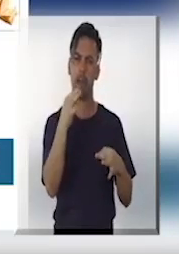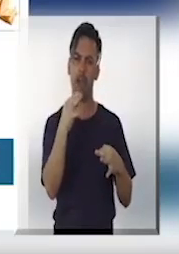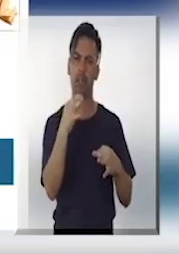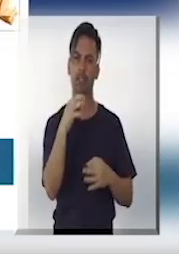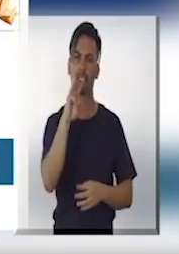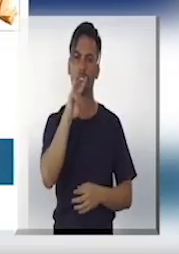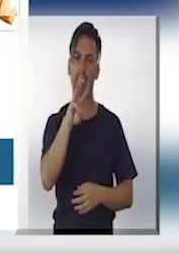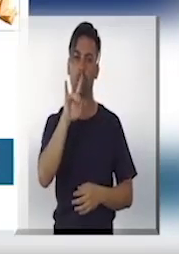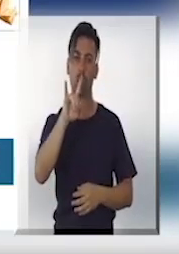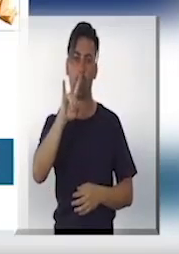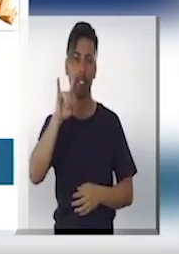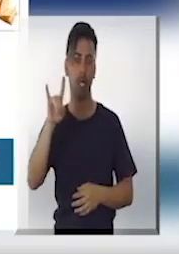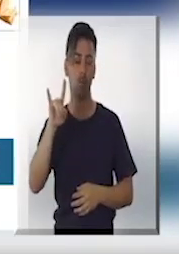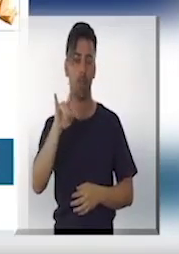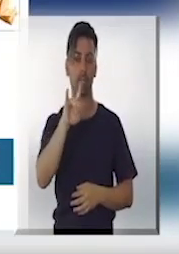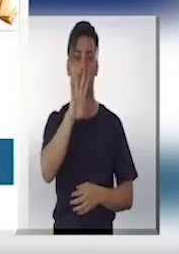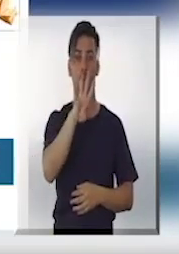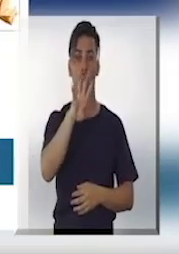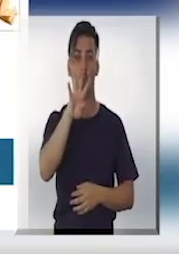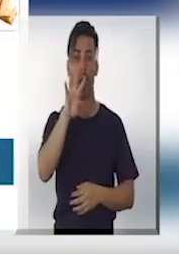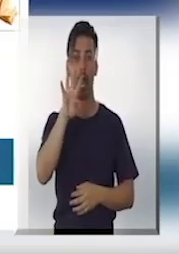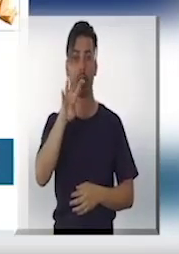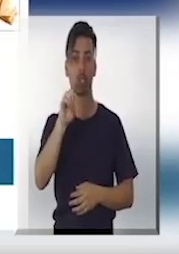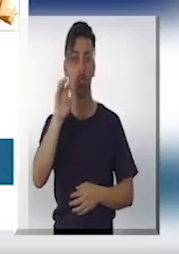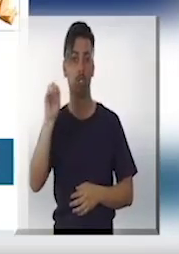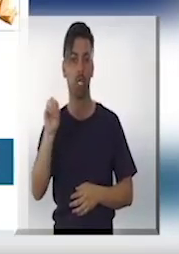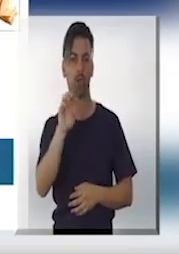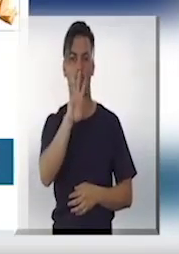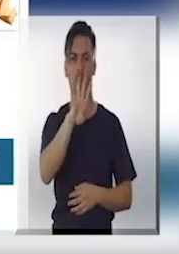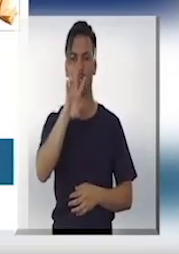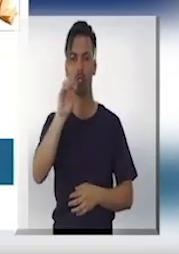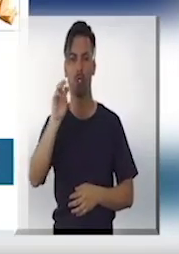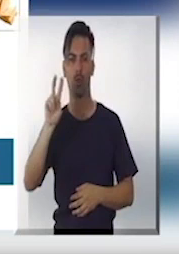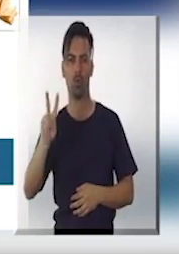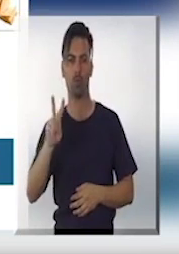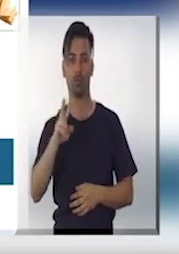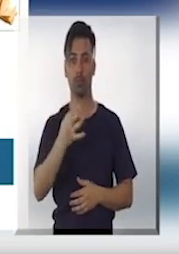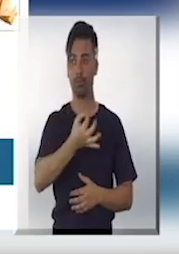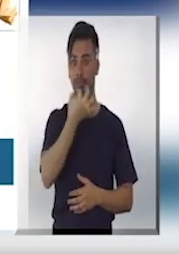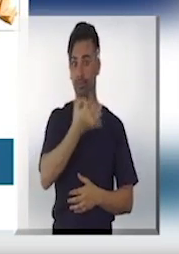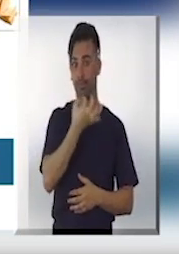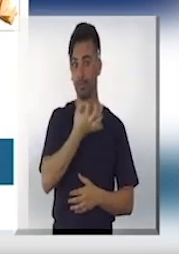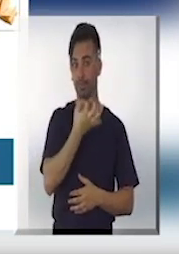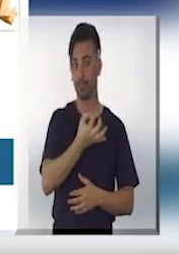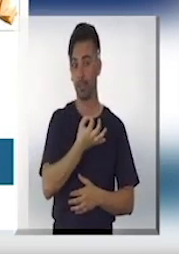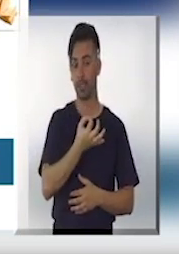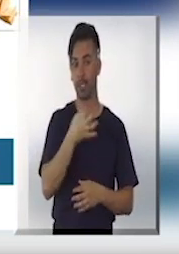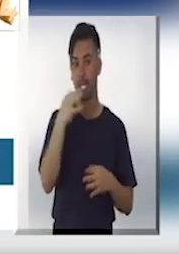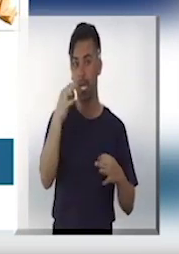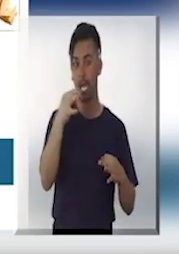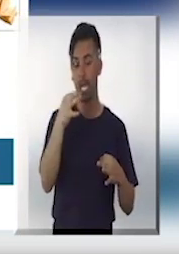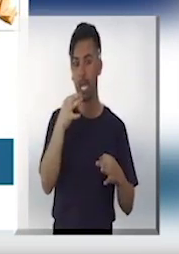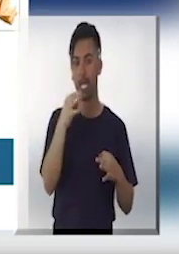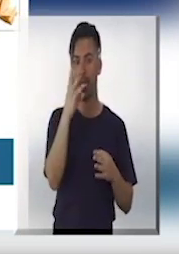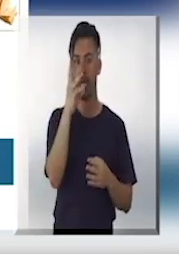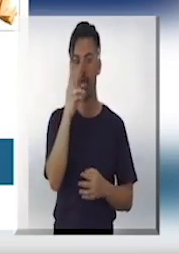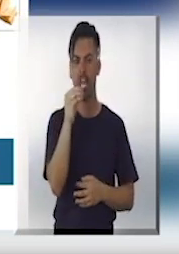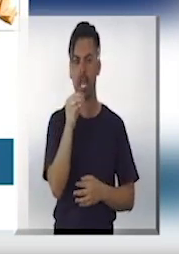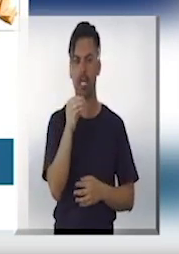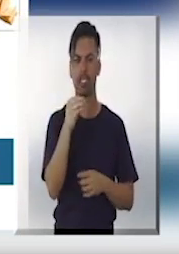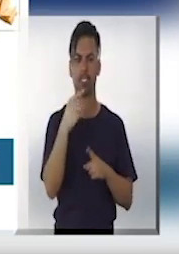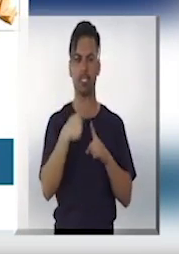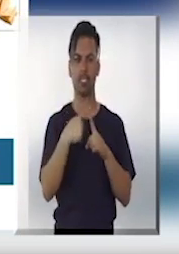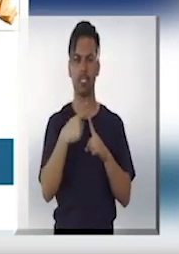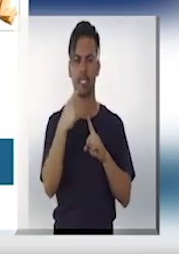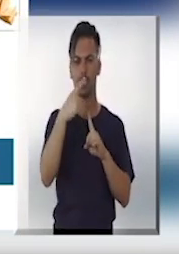399, 400 y 402. Estamos hablando de los ejercicios 3, 4, 5 y 7. En